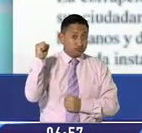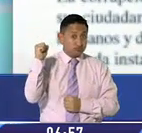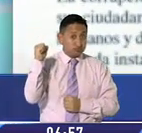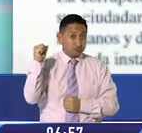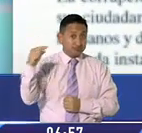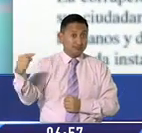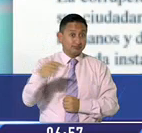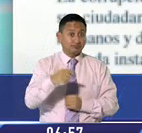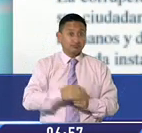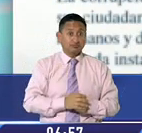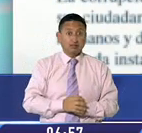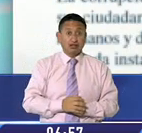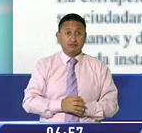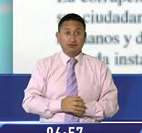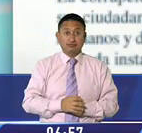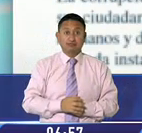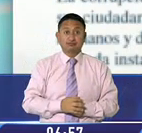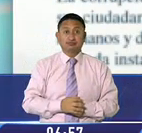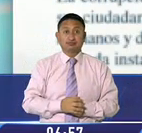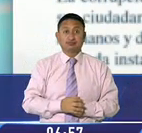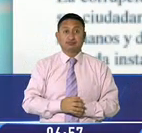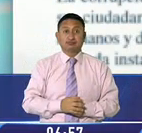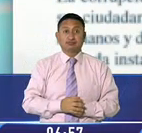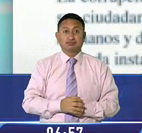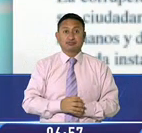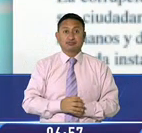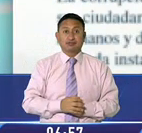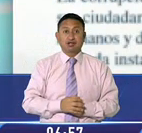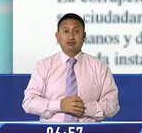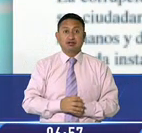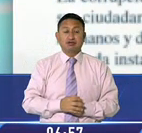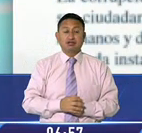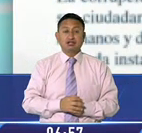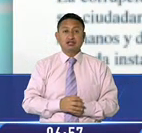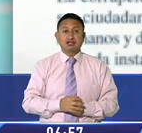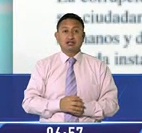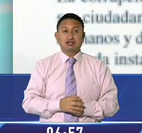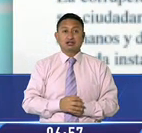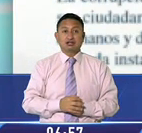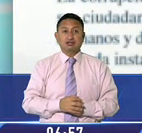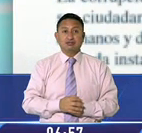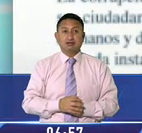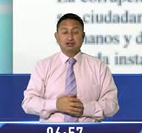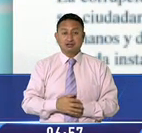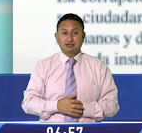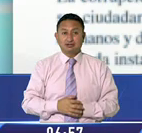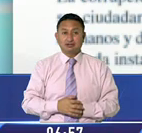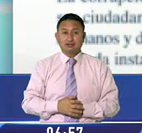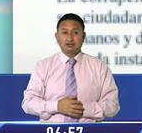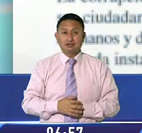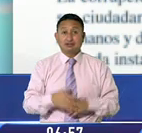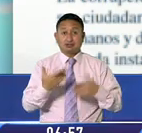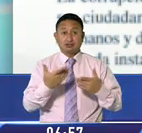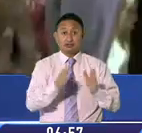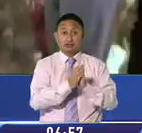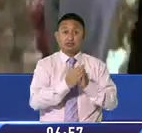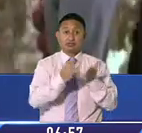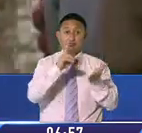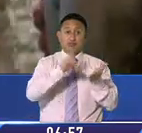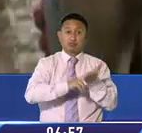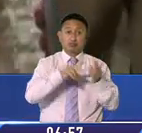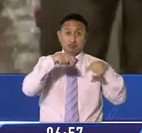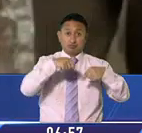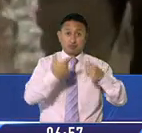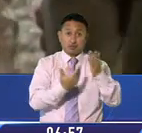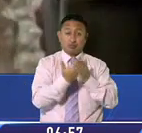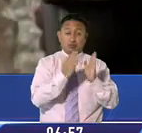toma seriamente el tema de corrupción y continuará revisando cuidadosamente las visas ya otorgadas y las nuevas solicitudes de visas.